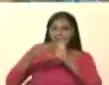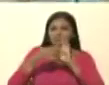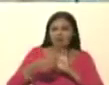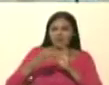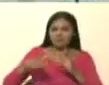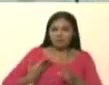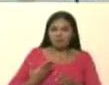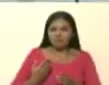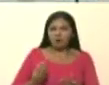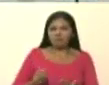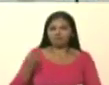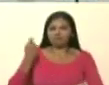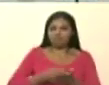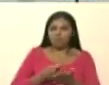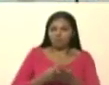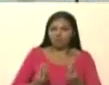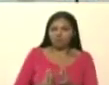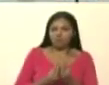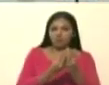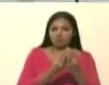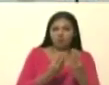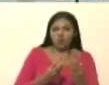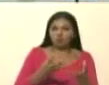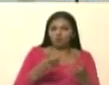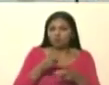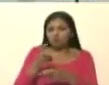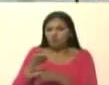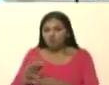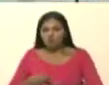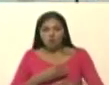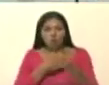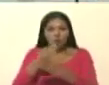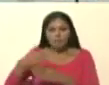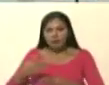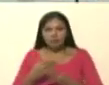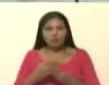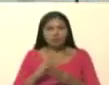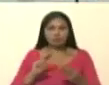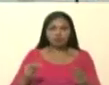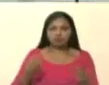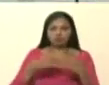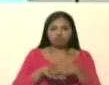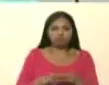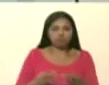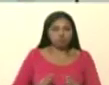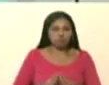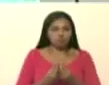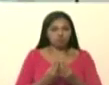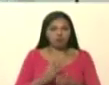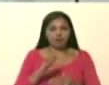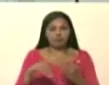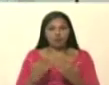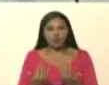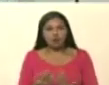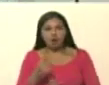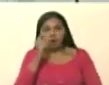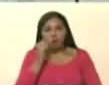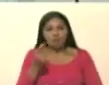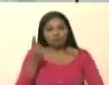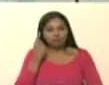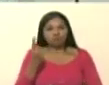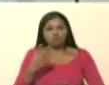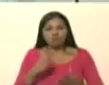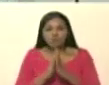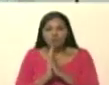inversión conjunta ganancia compartida avance conjunto rodolfo compañero bermúdez